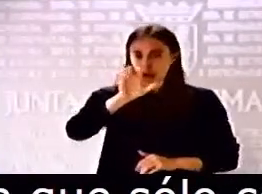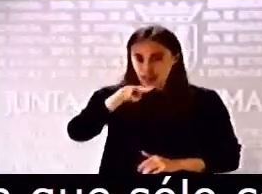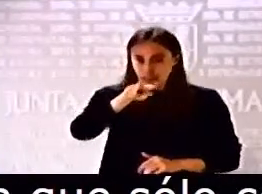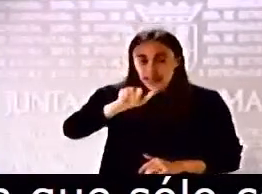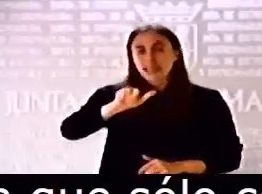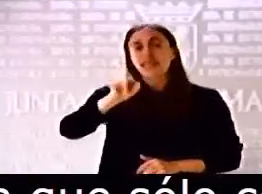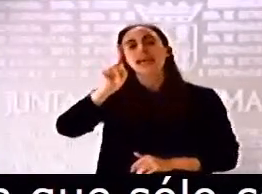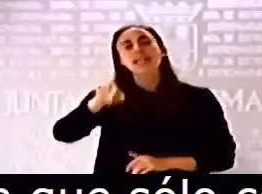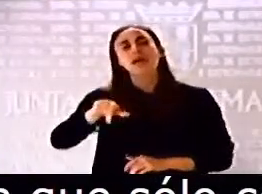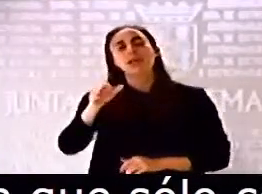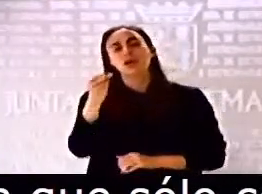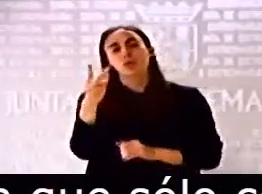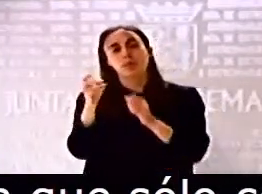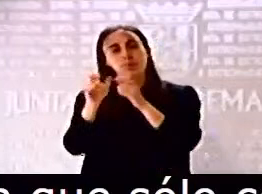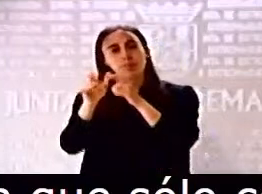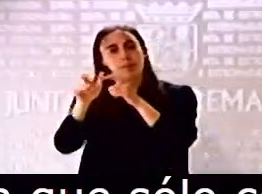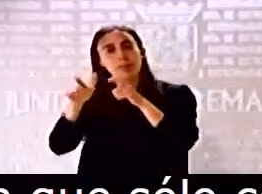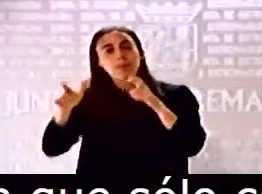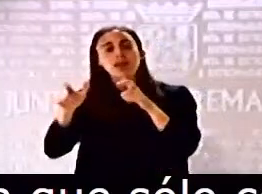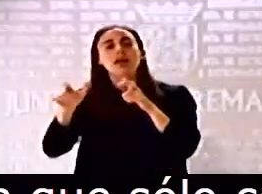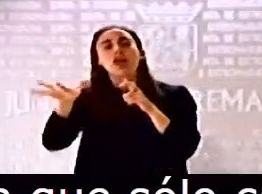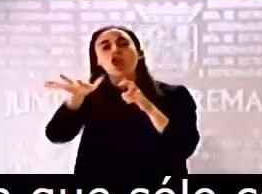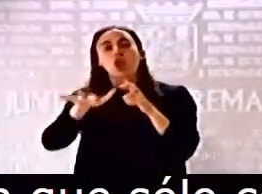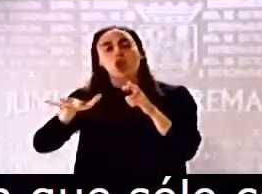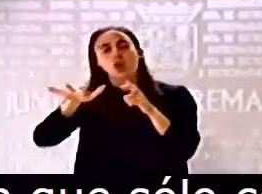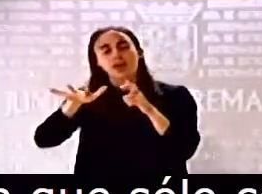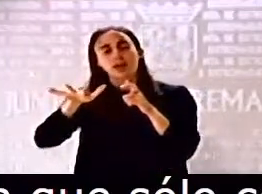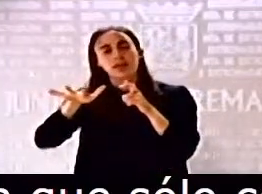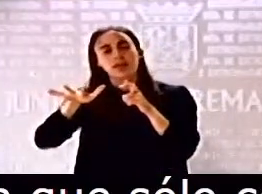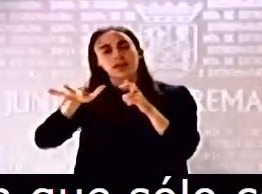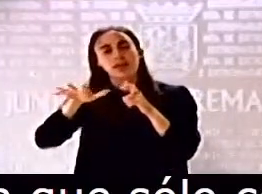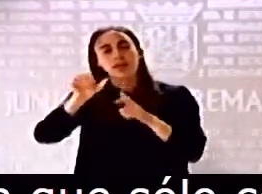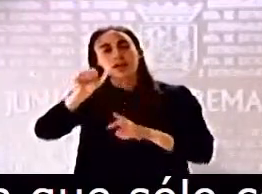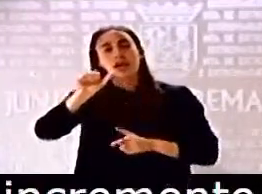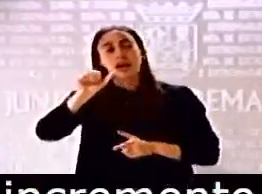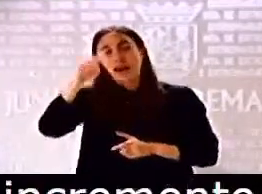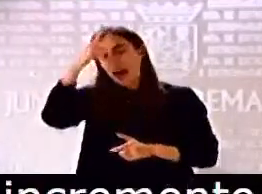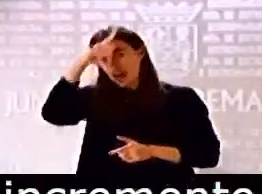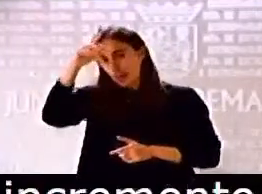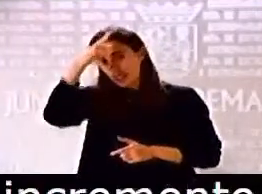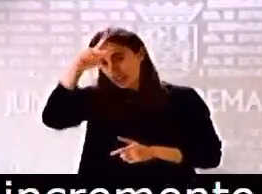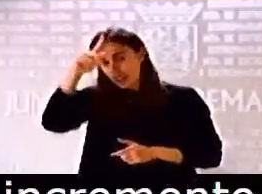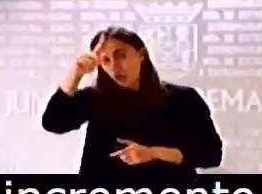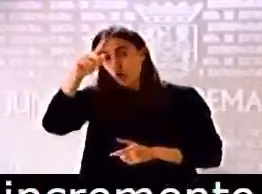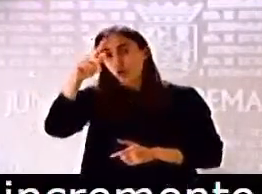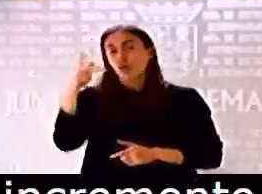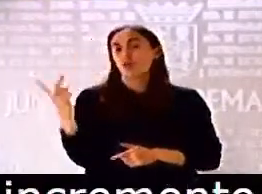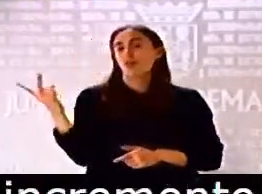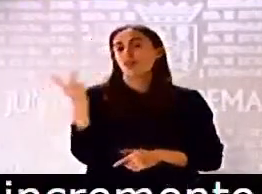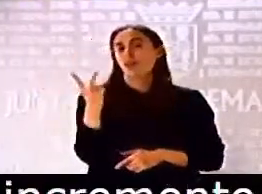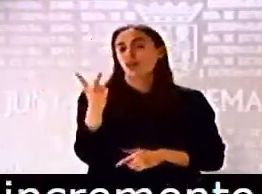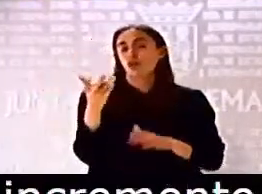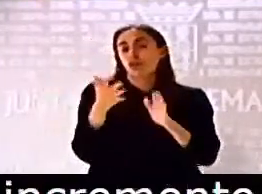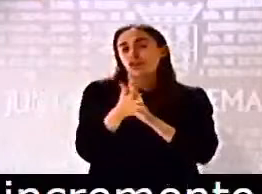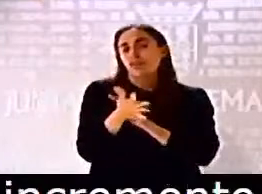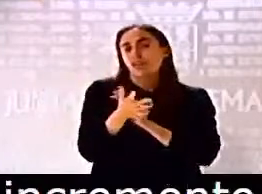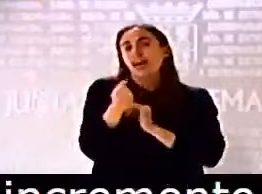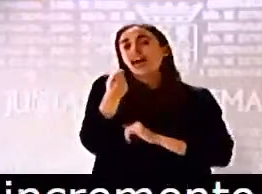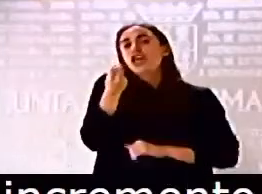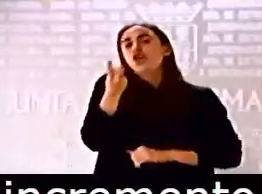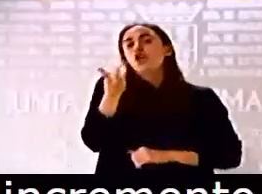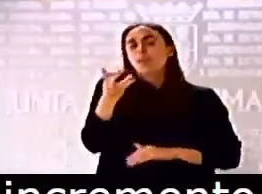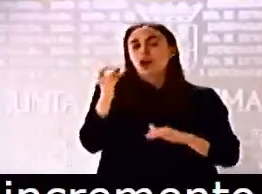han producido en la localidad de Almendralejo justifican un incremento en